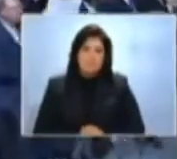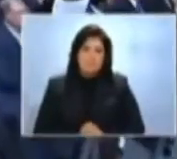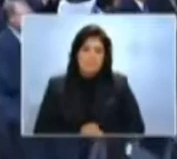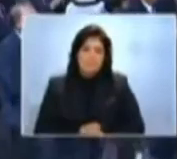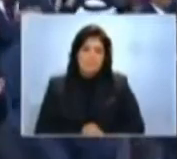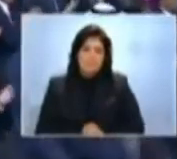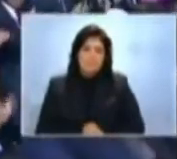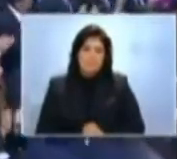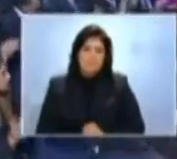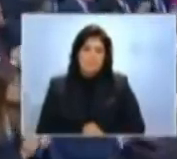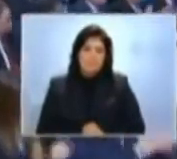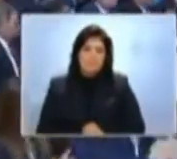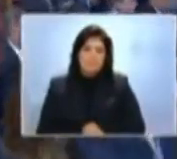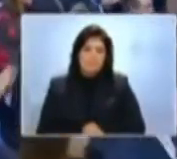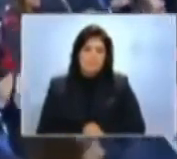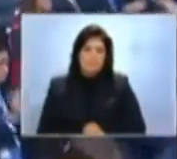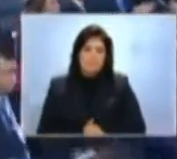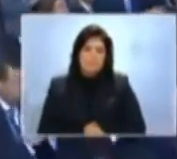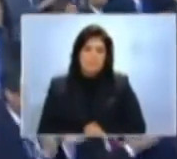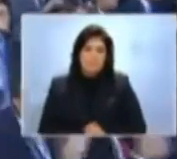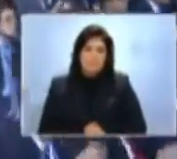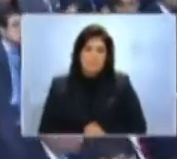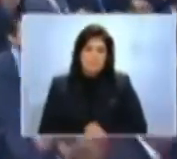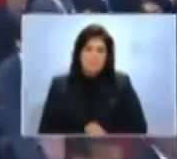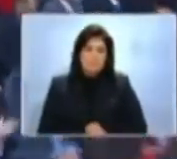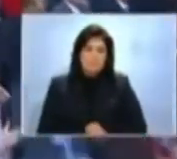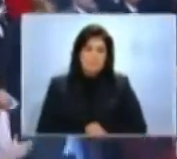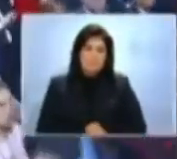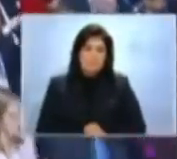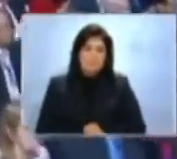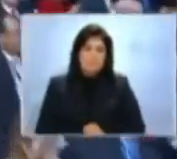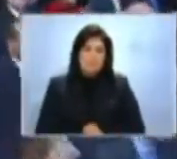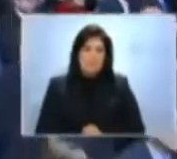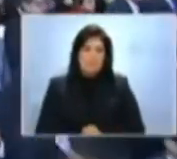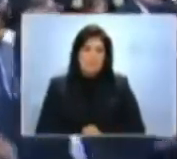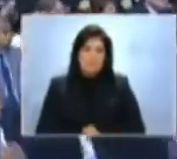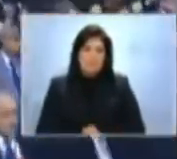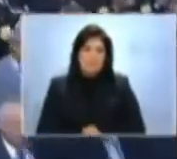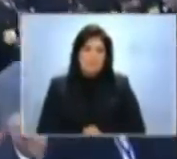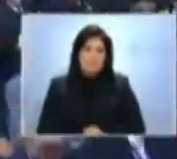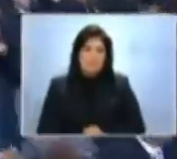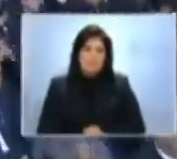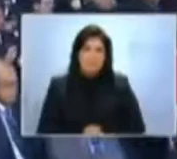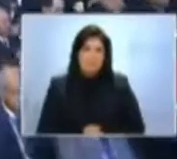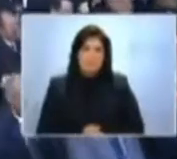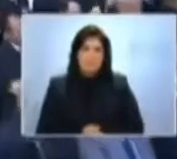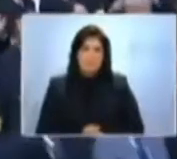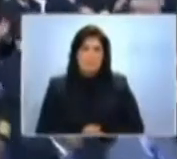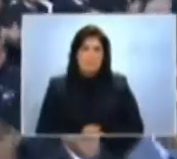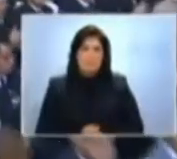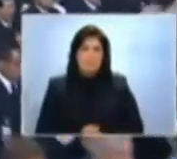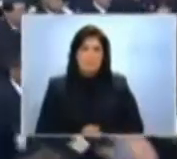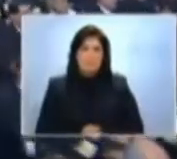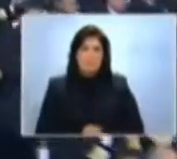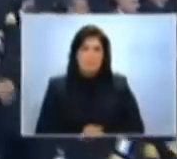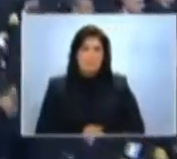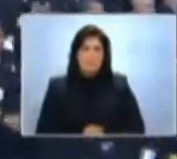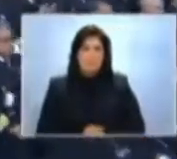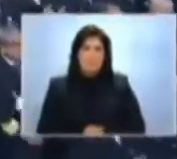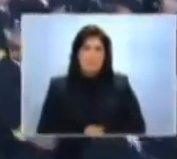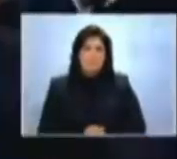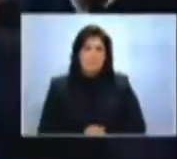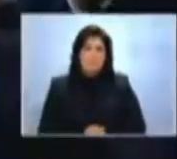ahí no hay mucha Sí, grilla. pero son manifestaciones. No, no, no, Es sí. gente hablando, no es estacionamiento. No, por No es un supuesto.